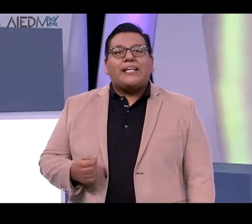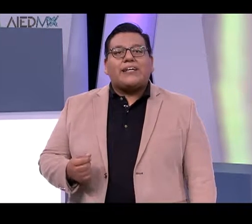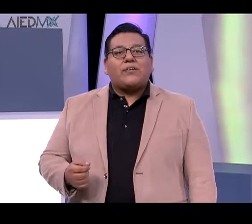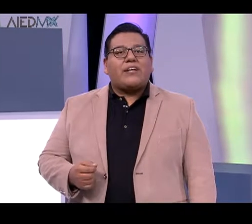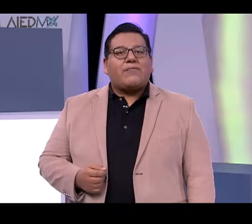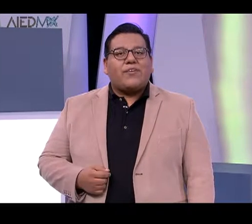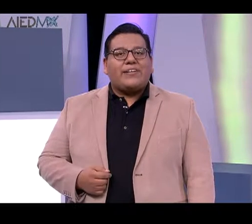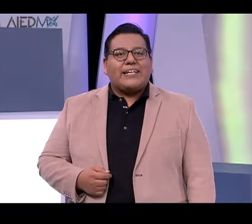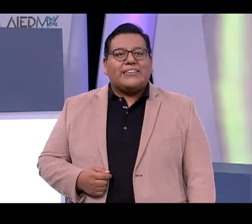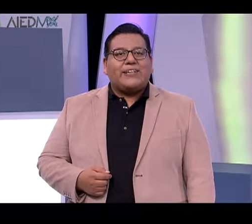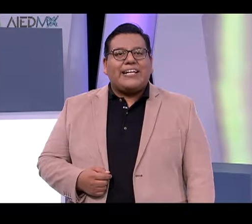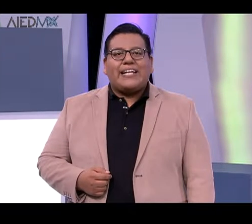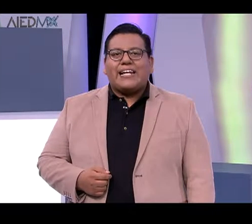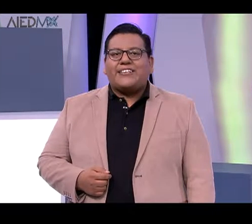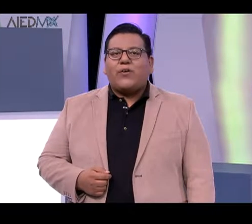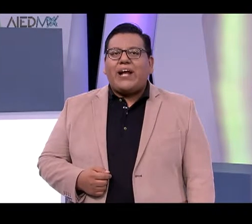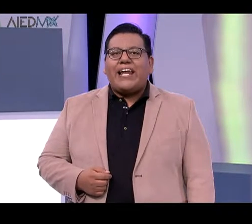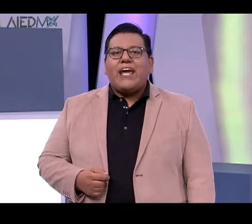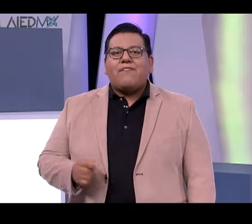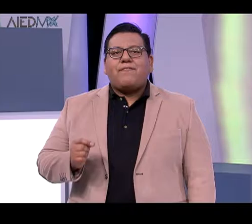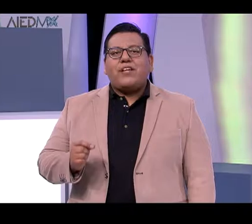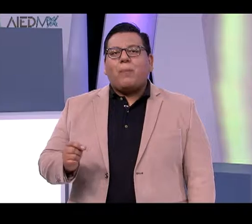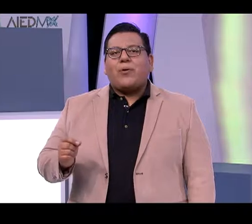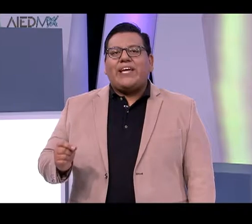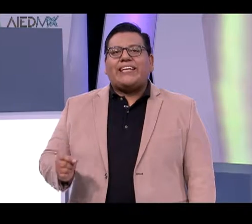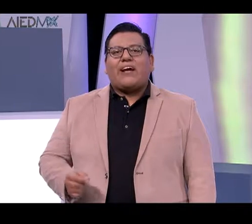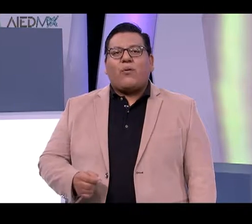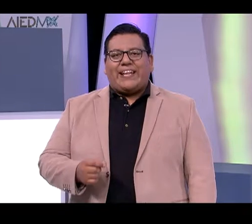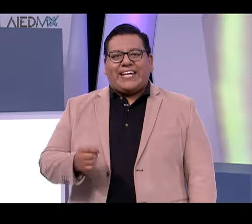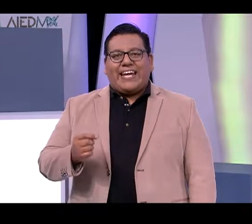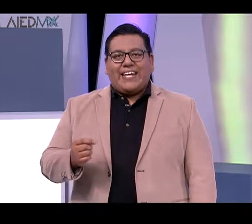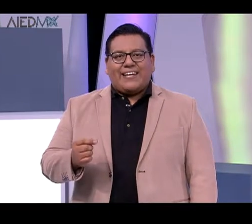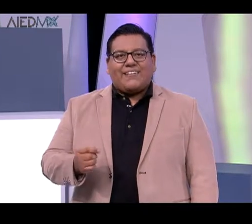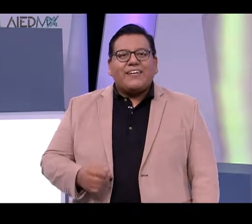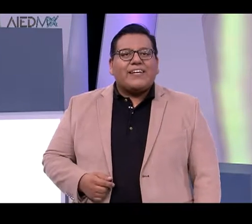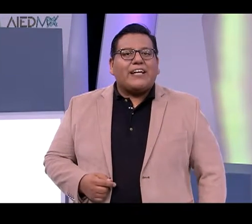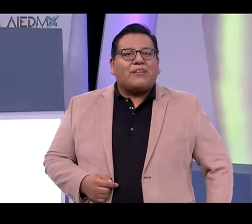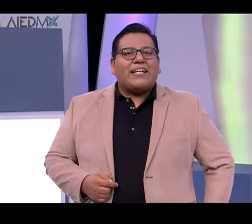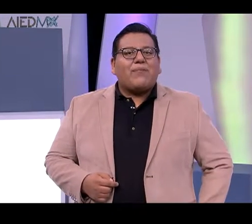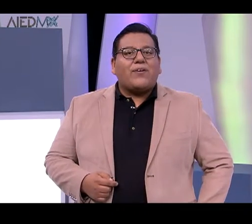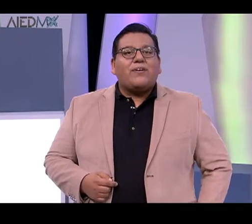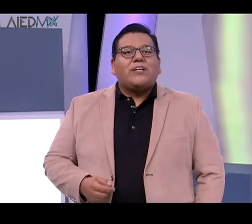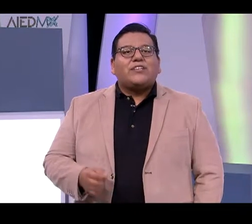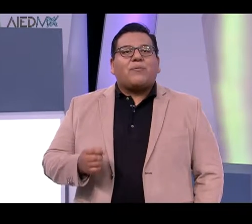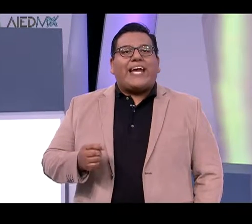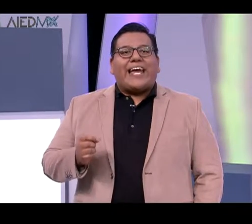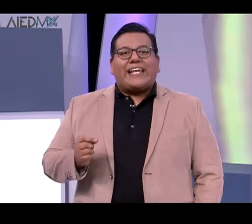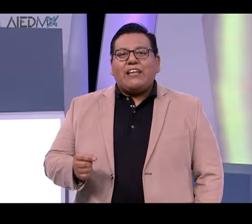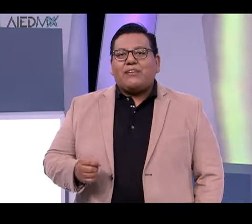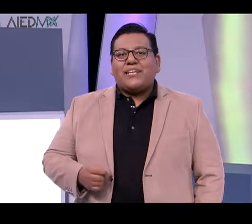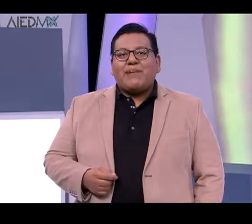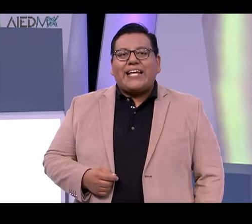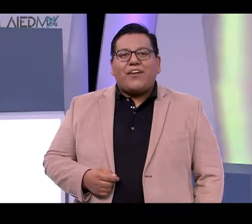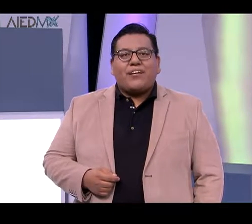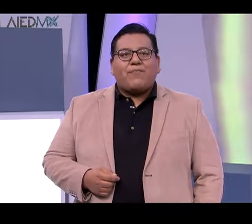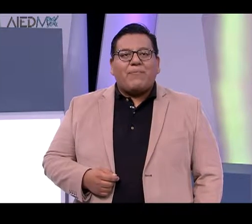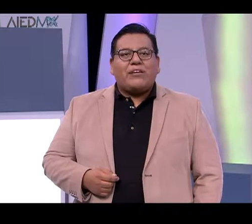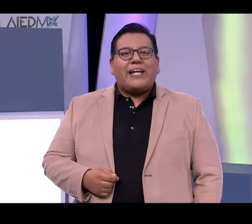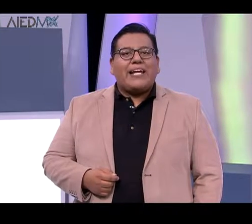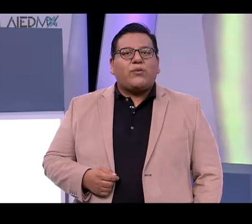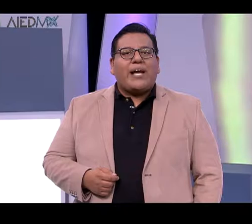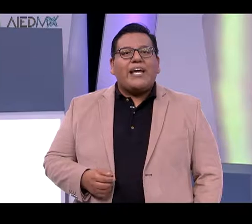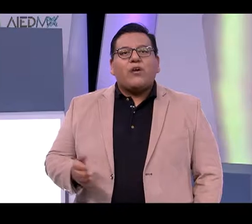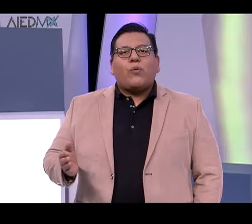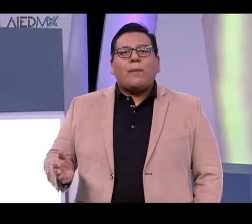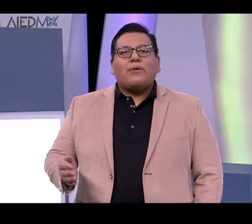Trejo, director del Foro Internacional de Narración Oral Fino Proyecta Cuéntale, quien nos habló sobre el 5º seminario de